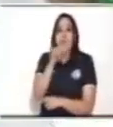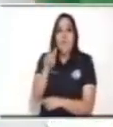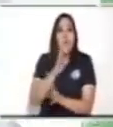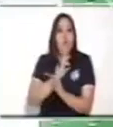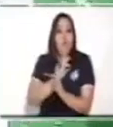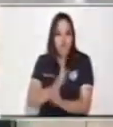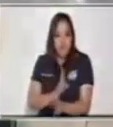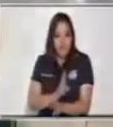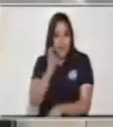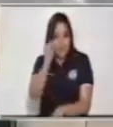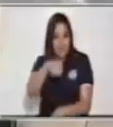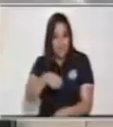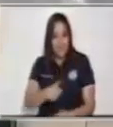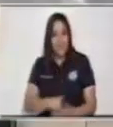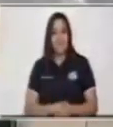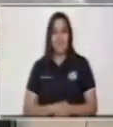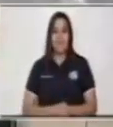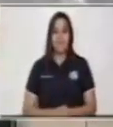resultado.